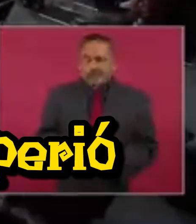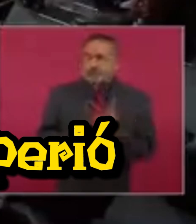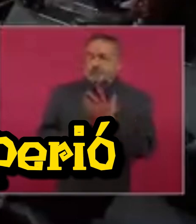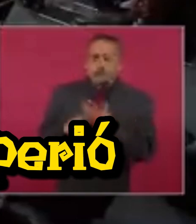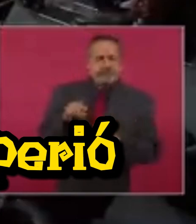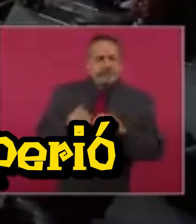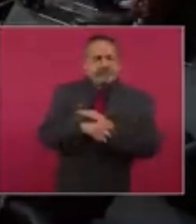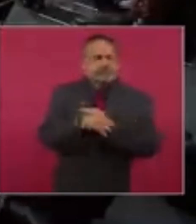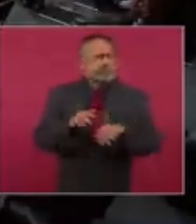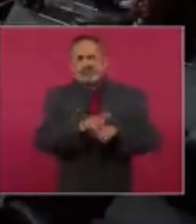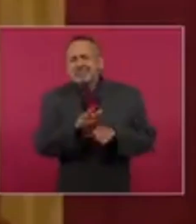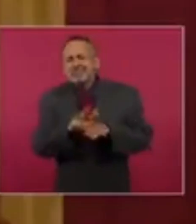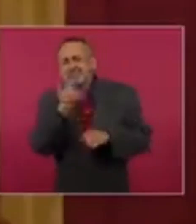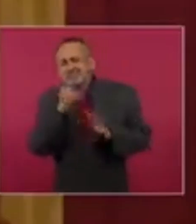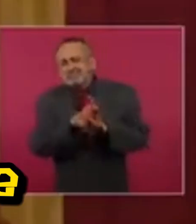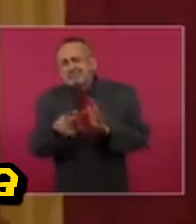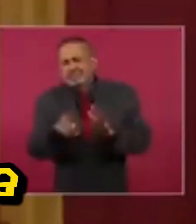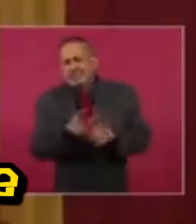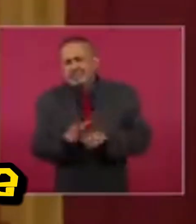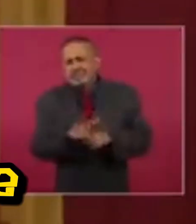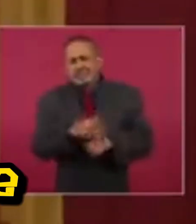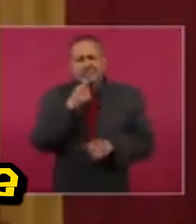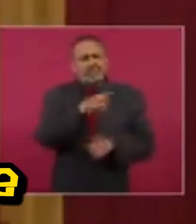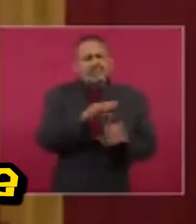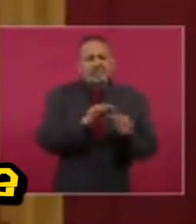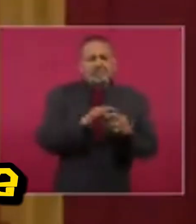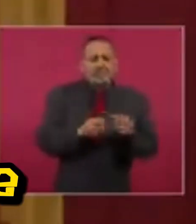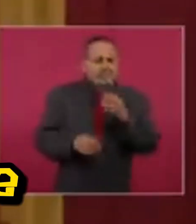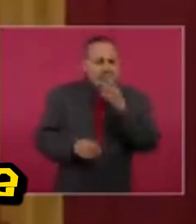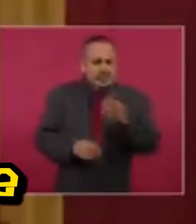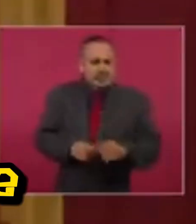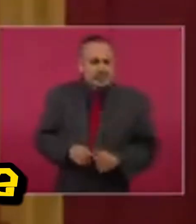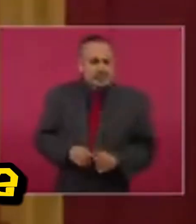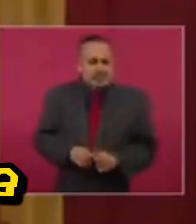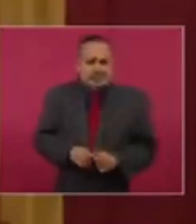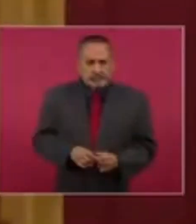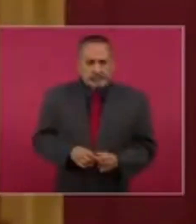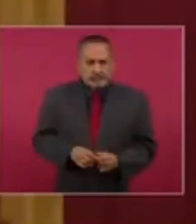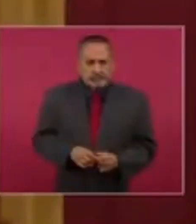filtraciones, ¿en qué periódico fue? Que sacaron